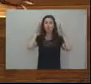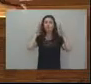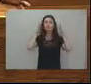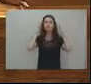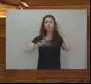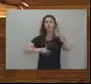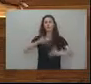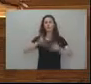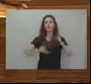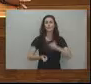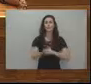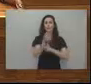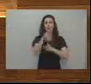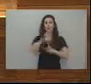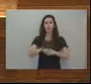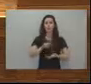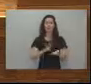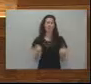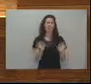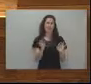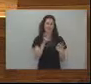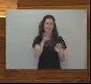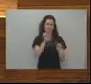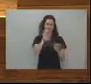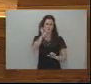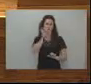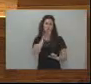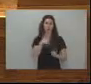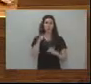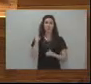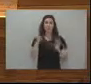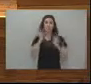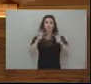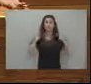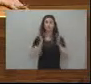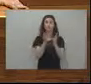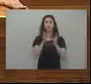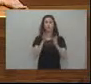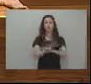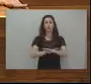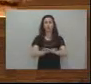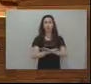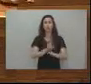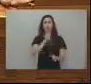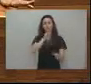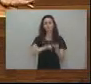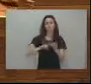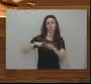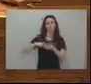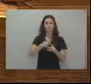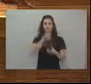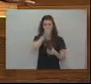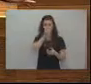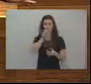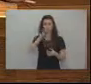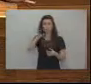hoy hablar de la autoridad portuaria. Verá a viejos conocidos de su partido, un Consejo de Administración poblado por dirigentes del Partido Socialista. Era un secreto a voces. La Unión Europea lo